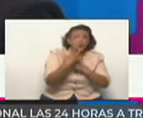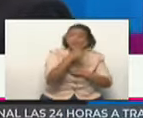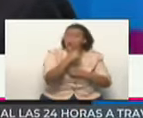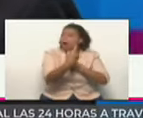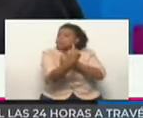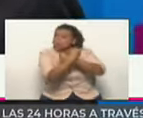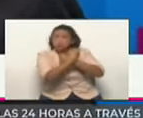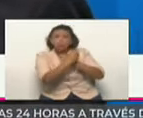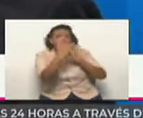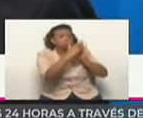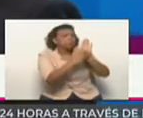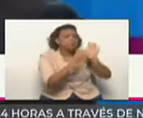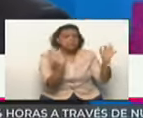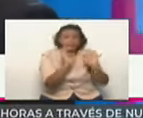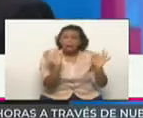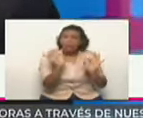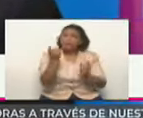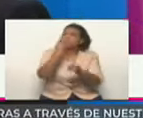se importaba todo.